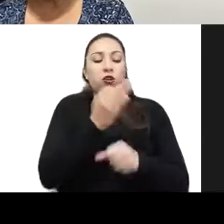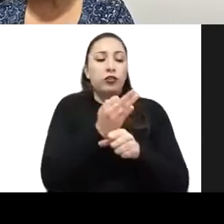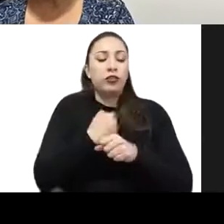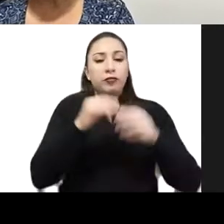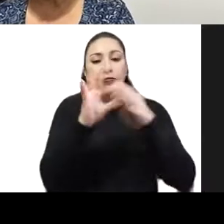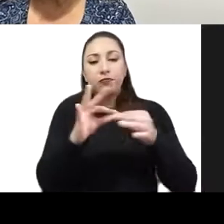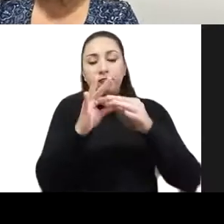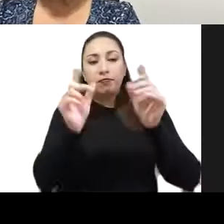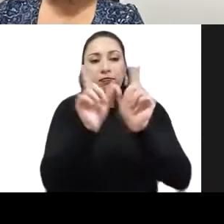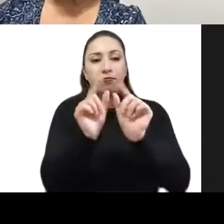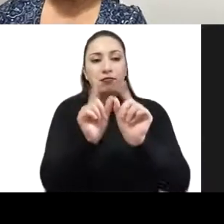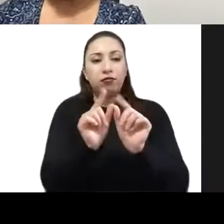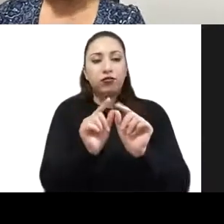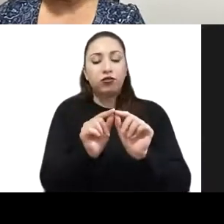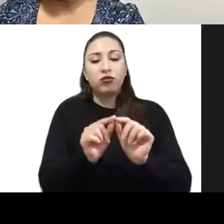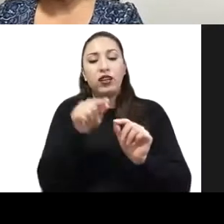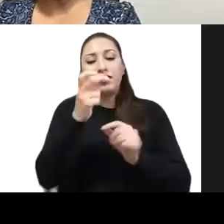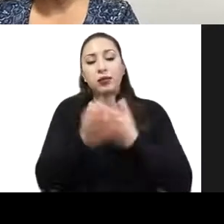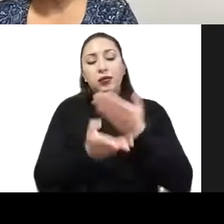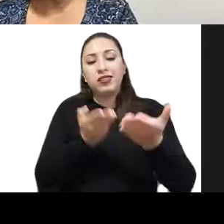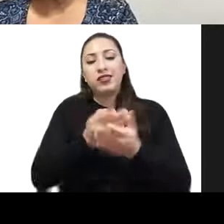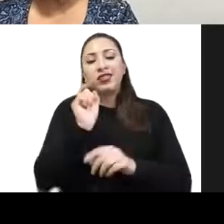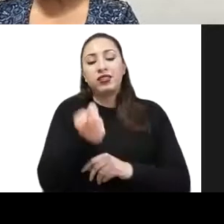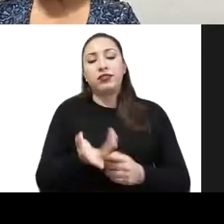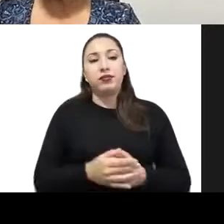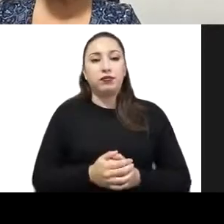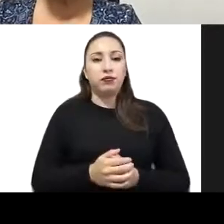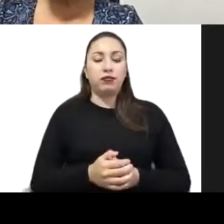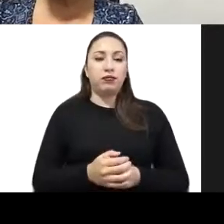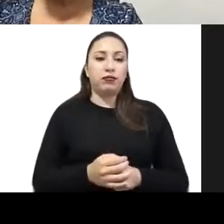reseña del contenido del mismo.